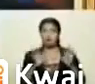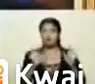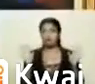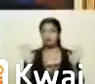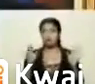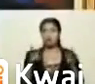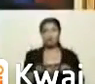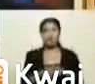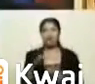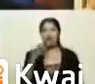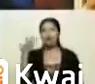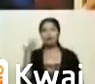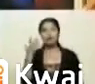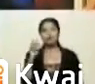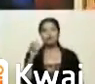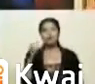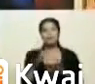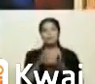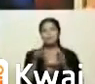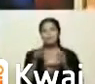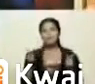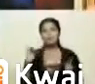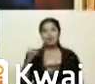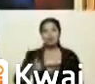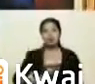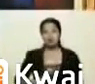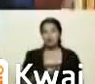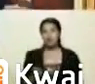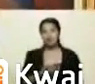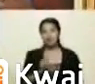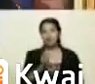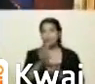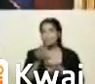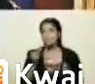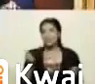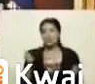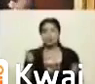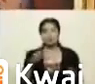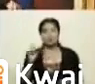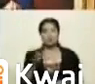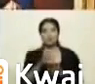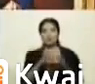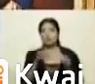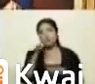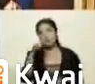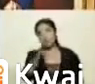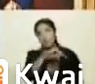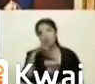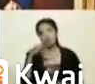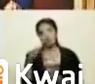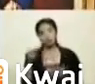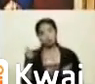los 30.000 desaparecidos de Argentina. Que no permitan que me desaparezca o nos desaparezcan como pueblo.